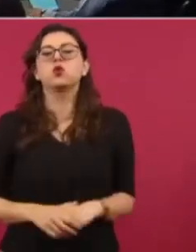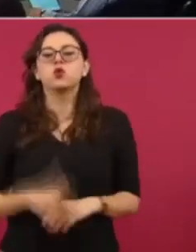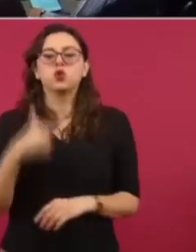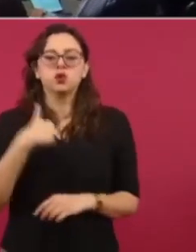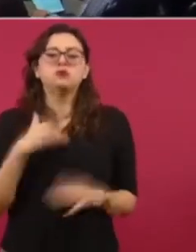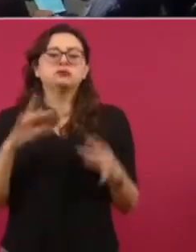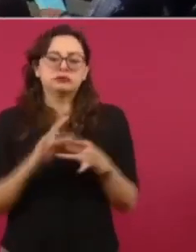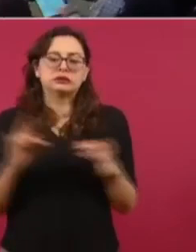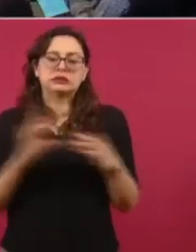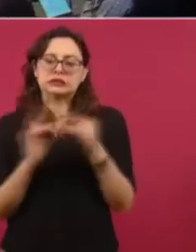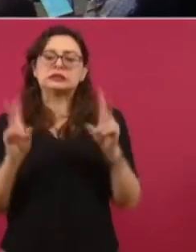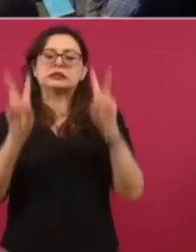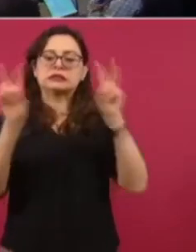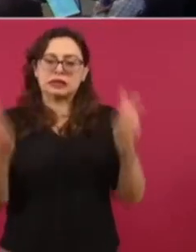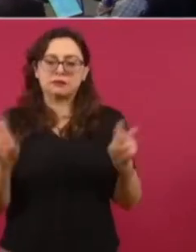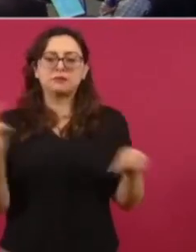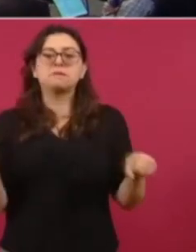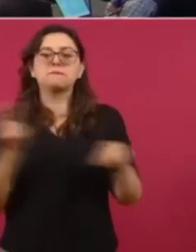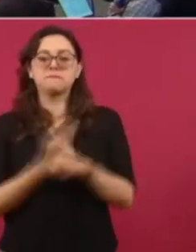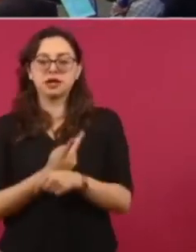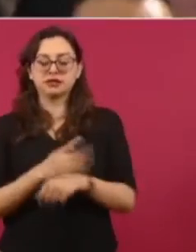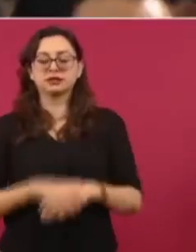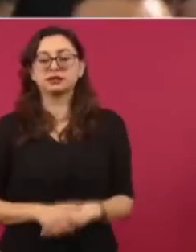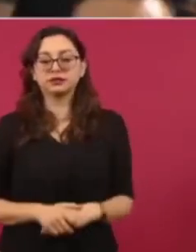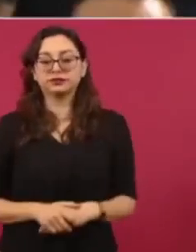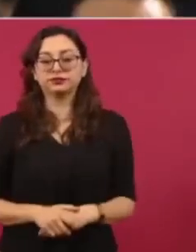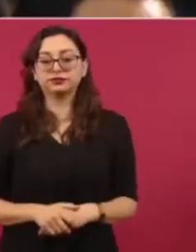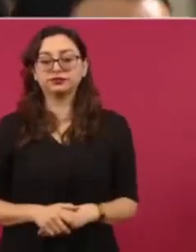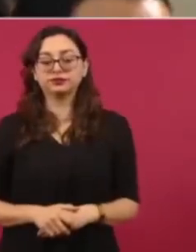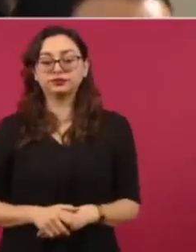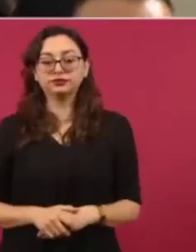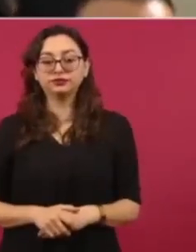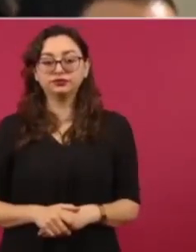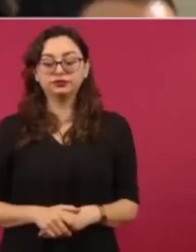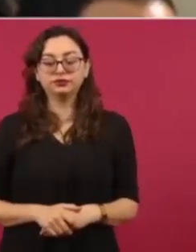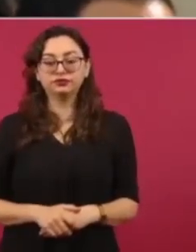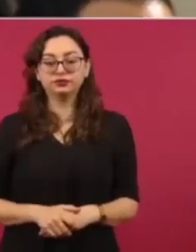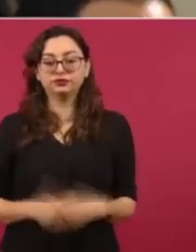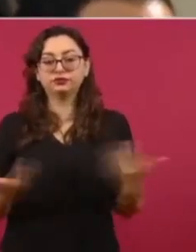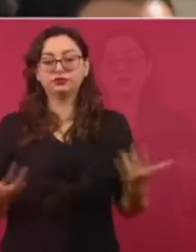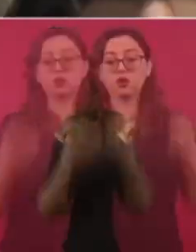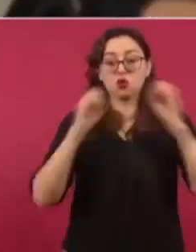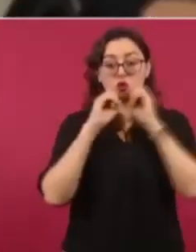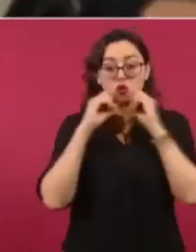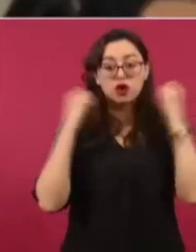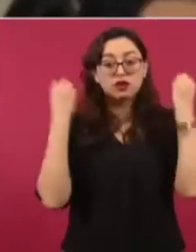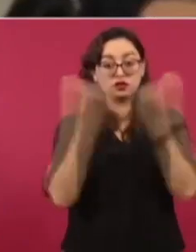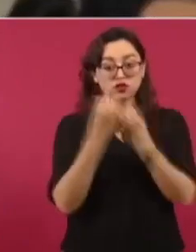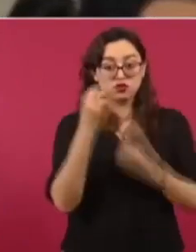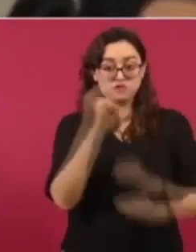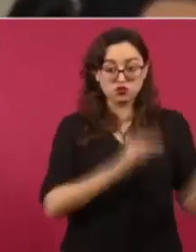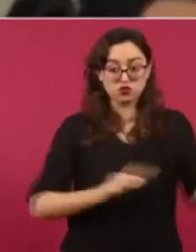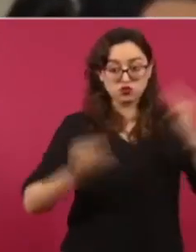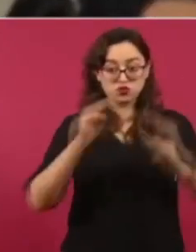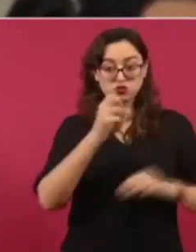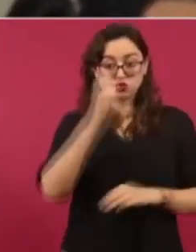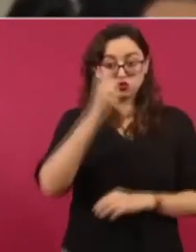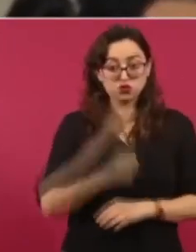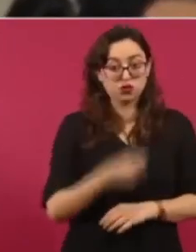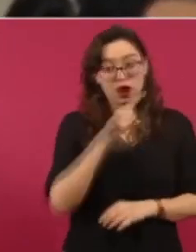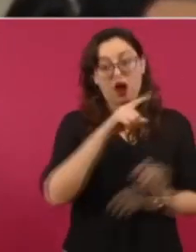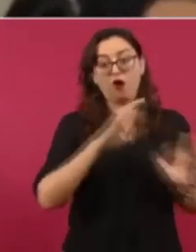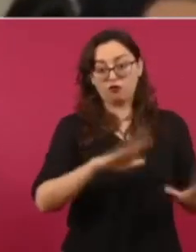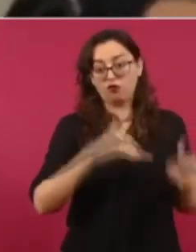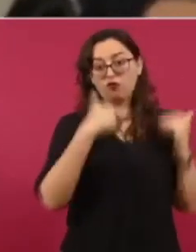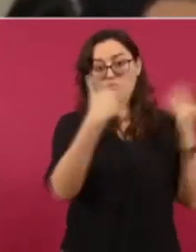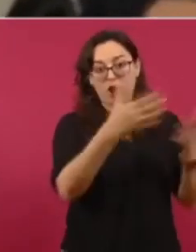a él en su presentación en tono burlón y después fue el que le contestó porque le cuestionó al respecto de estas alertas de viaje a los